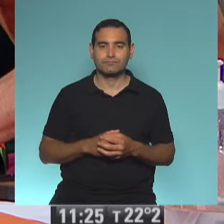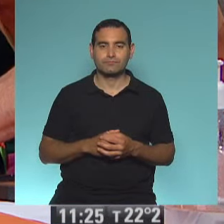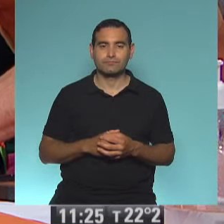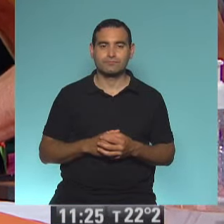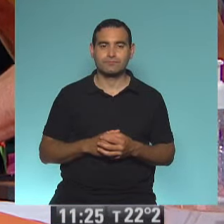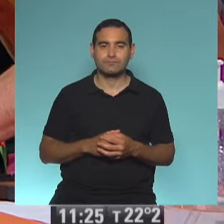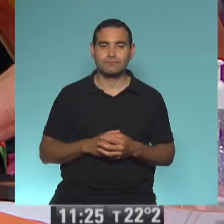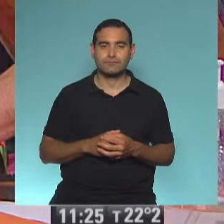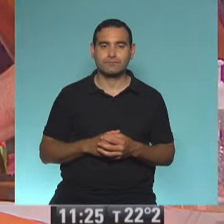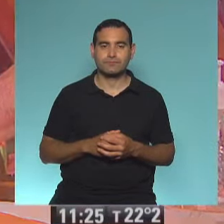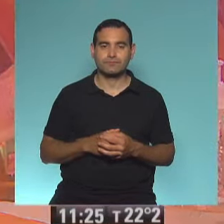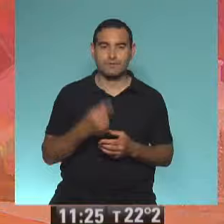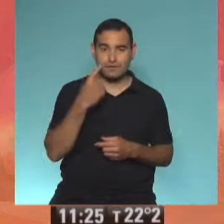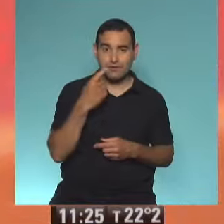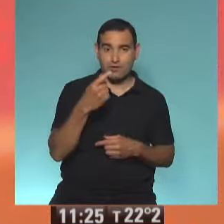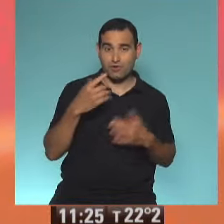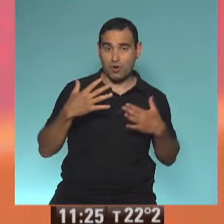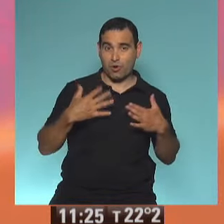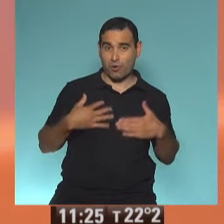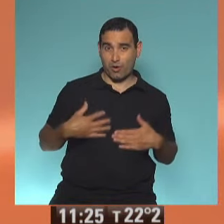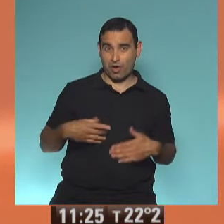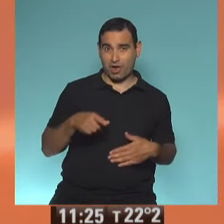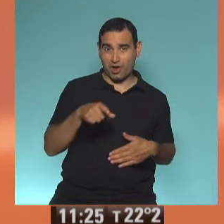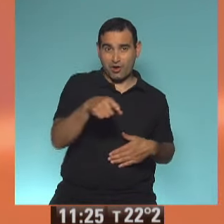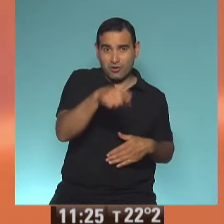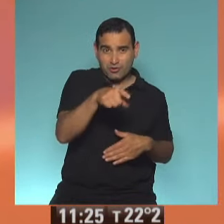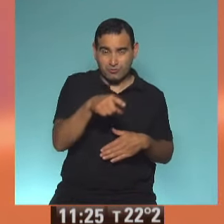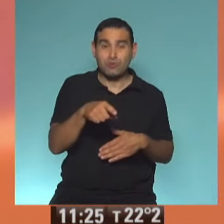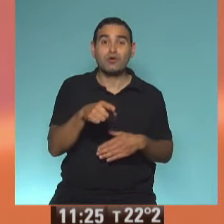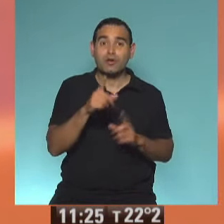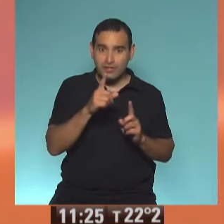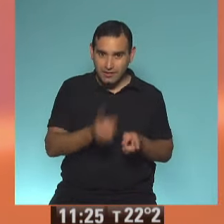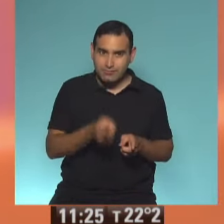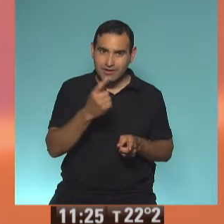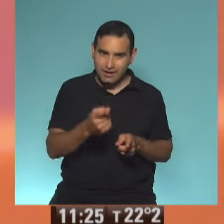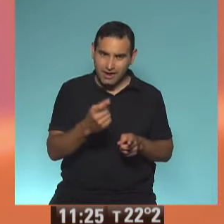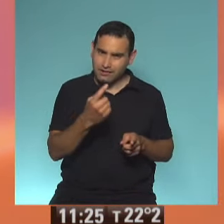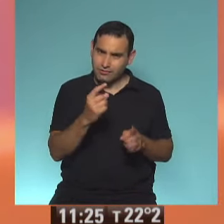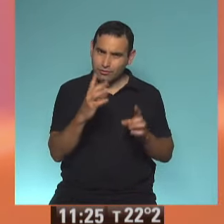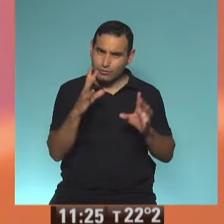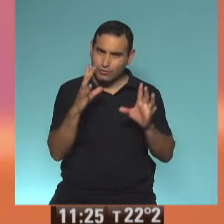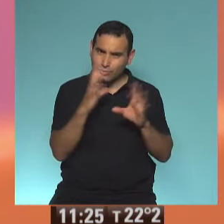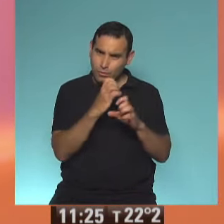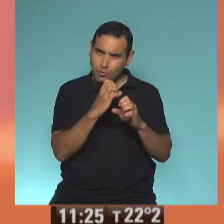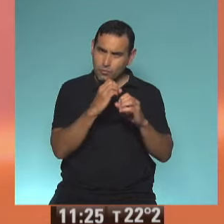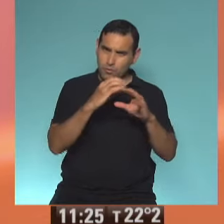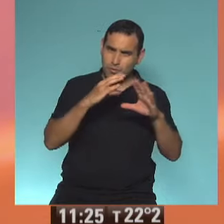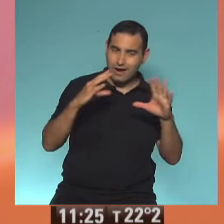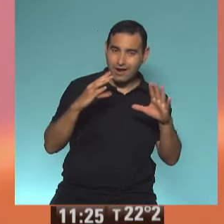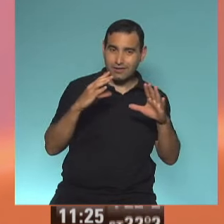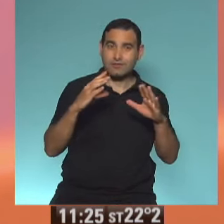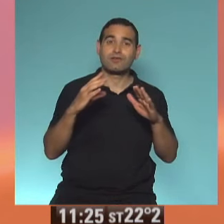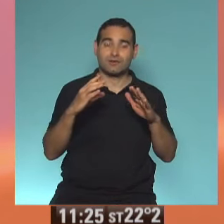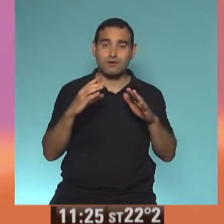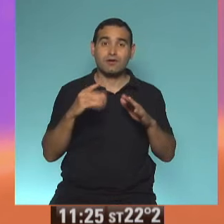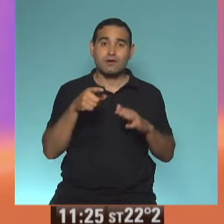Porque también la parte de su cuerpito, que es así como baboso, también tiene diferentes tonalidades, ¿vieron? Es más oscuro arriba y